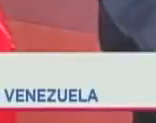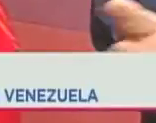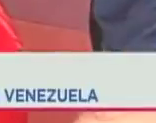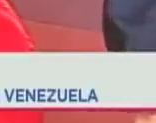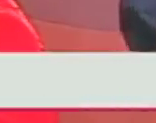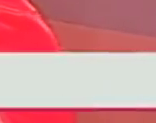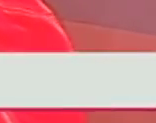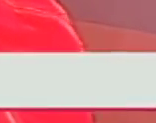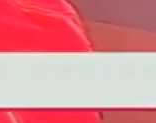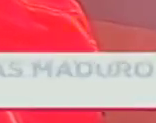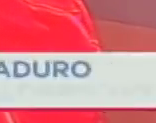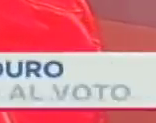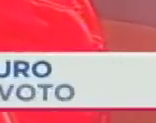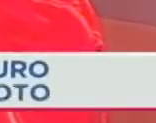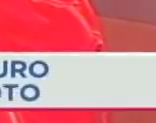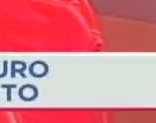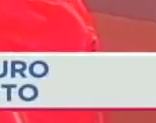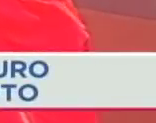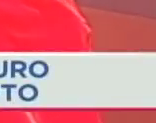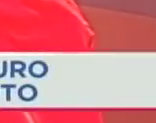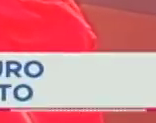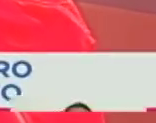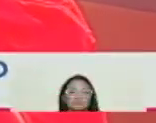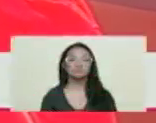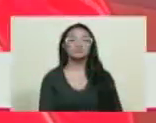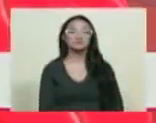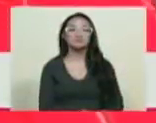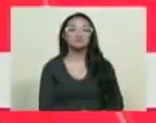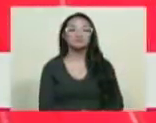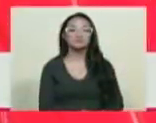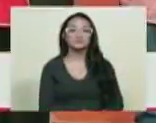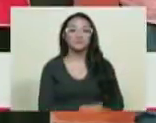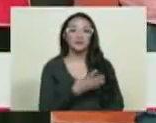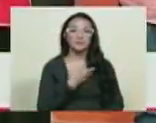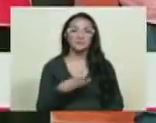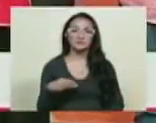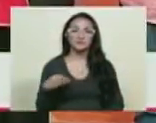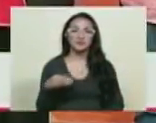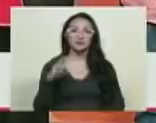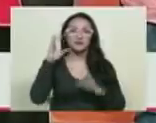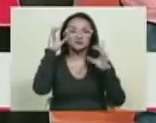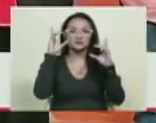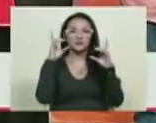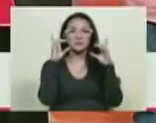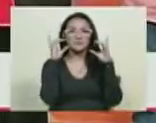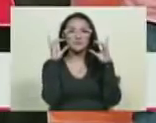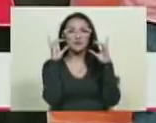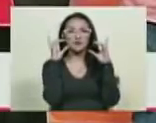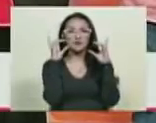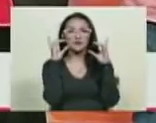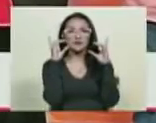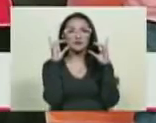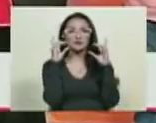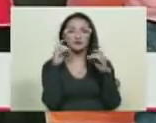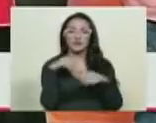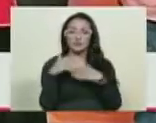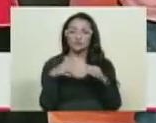compañera presidenta de la asamblea nacional constituyente convocante de este proceso electoral